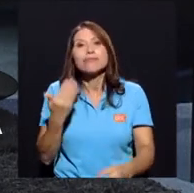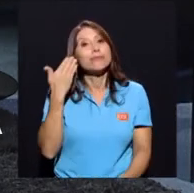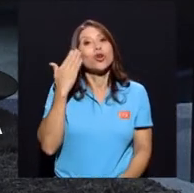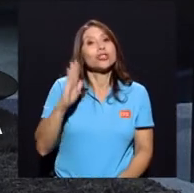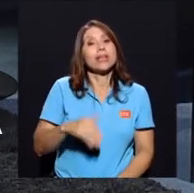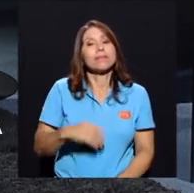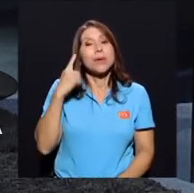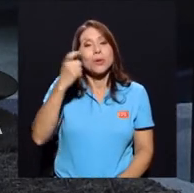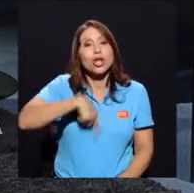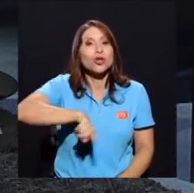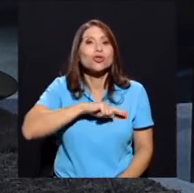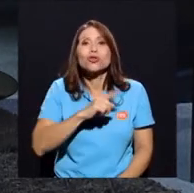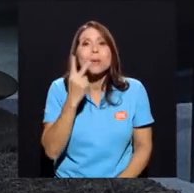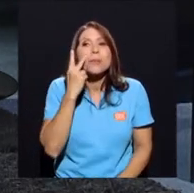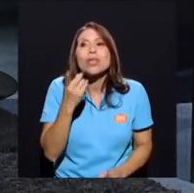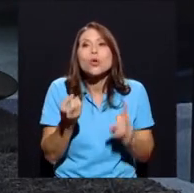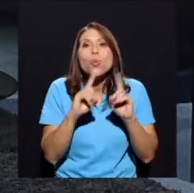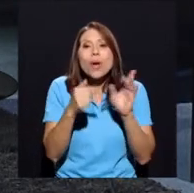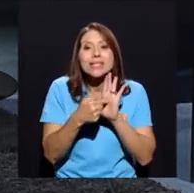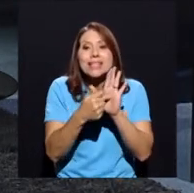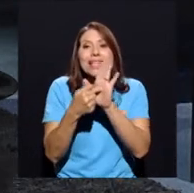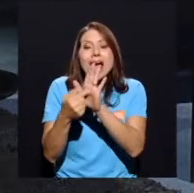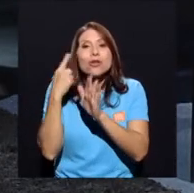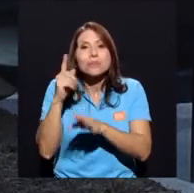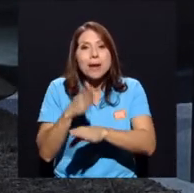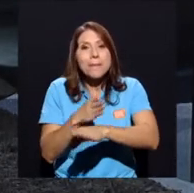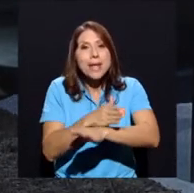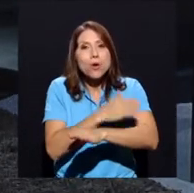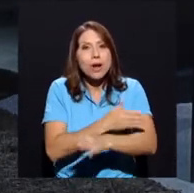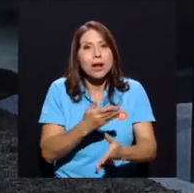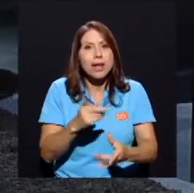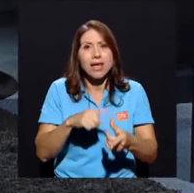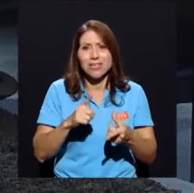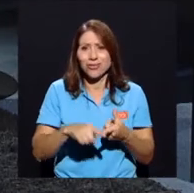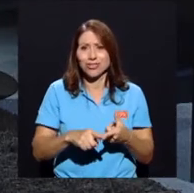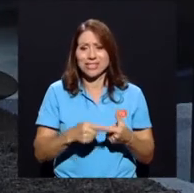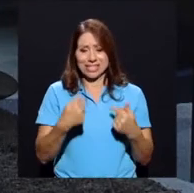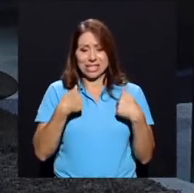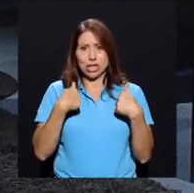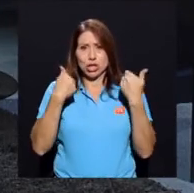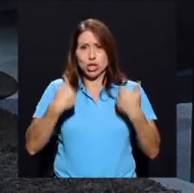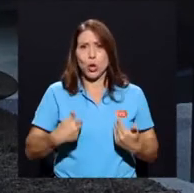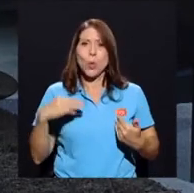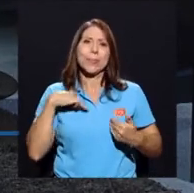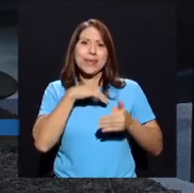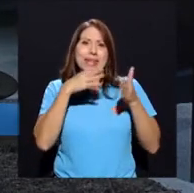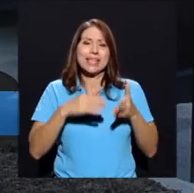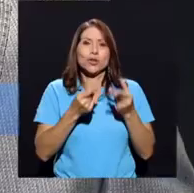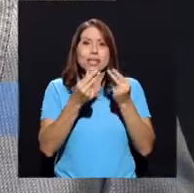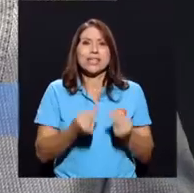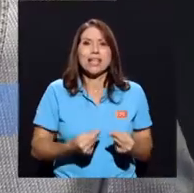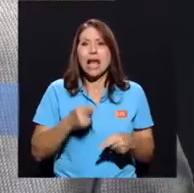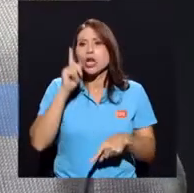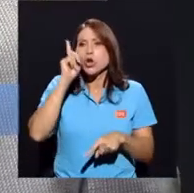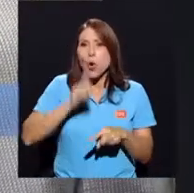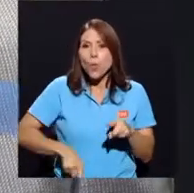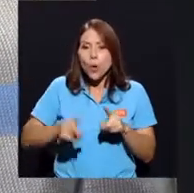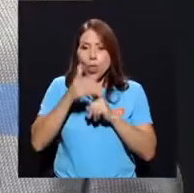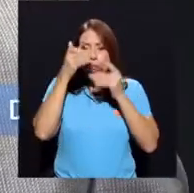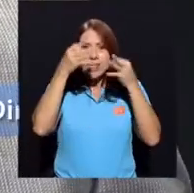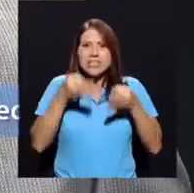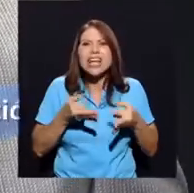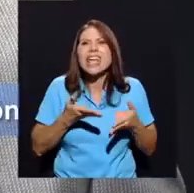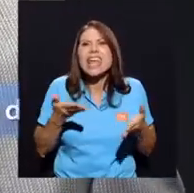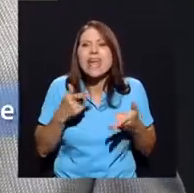indicadores claves para mejorar ese gasto entonces si no puedo yo como ministro de hacienda es escoger y qué voy a gastar por lo menos